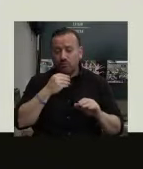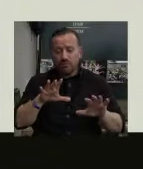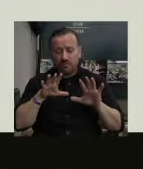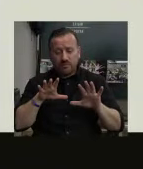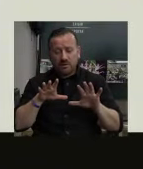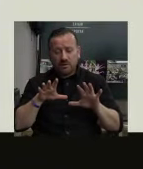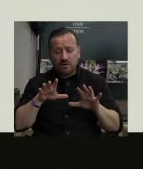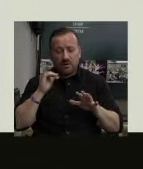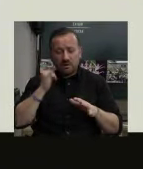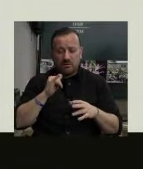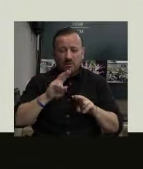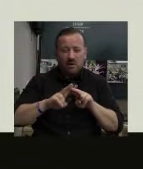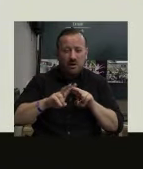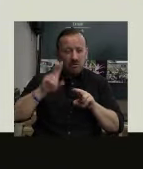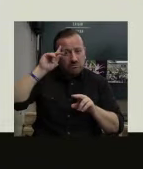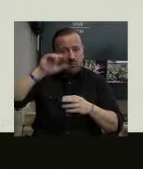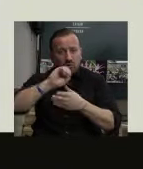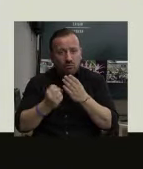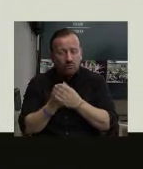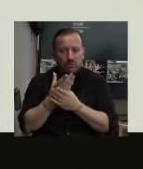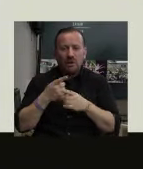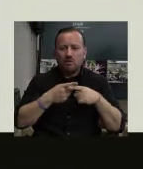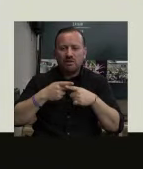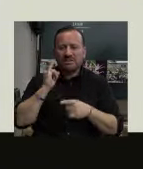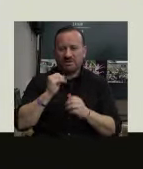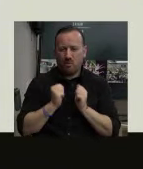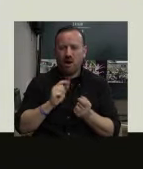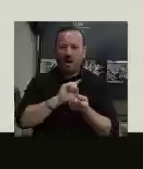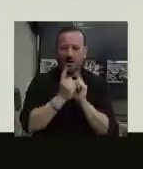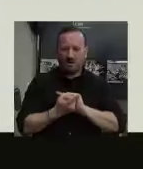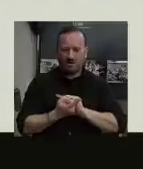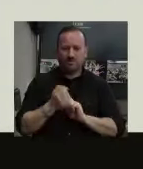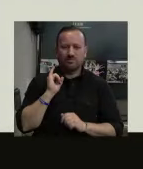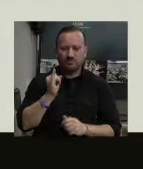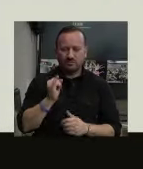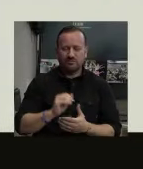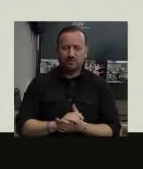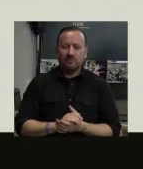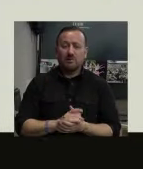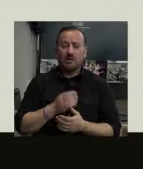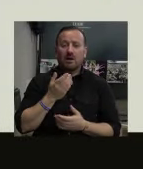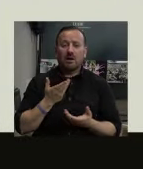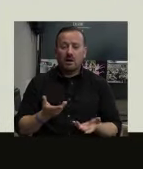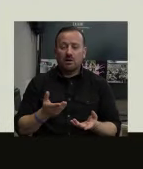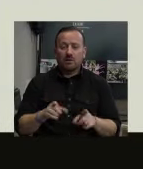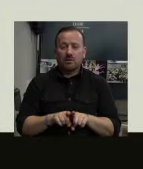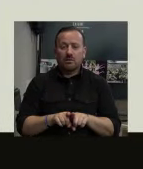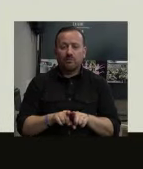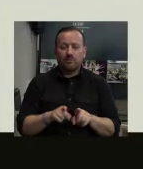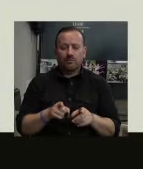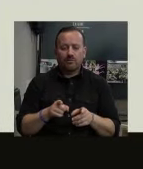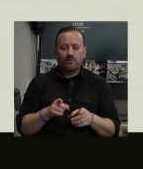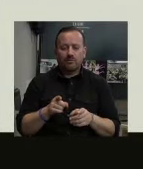es que a través de la innovación social las sociedades sí pueden cambiar esto es simplemente un Abre